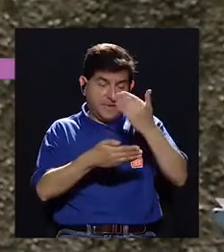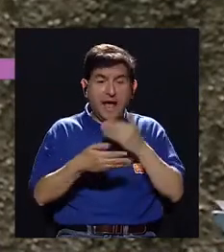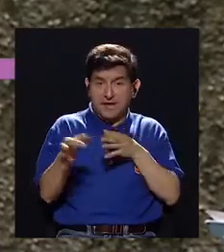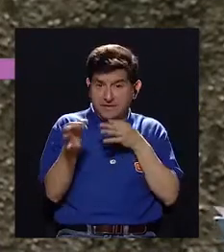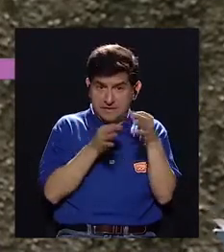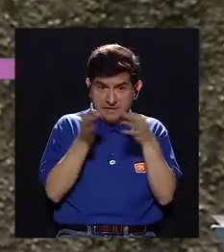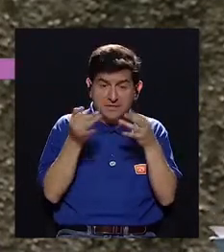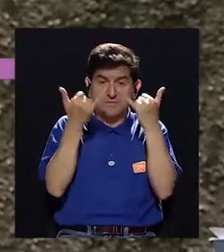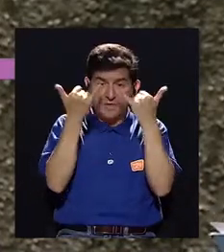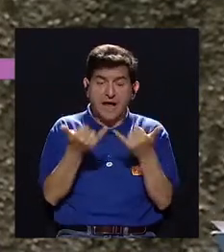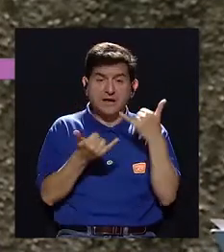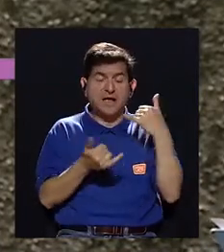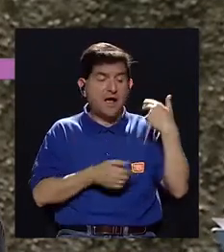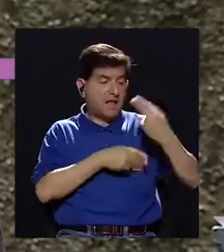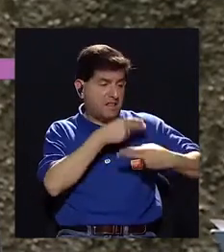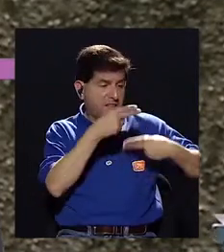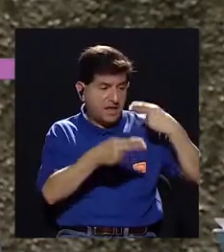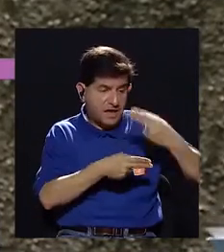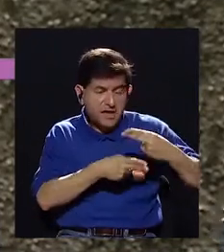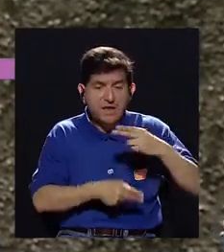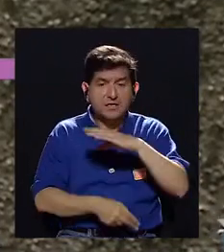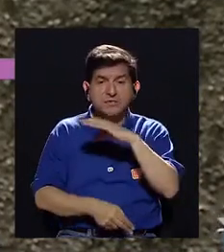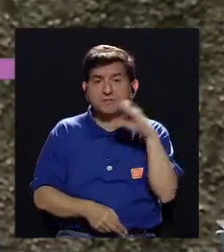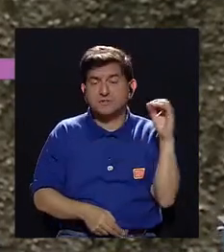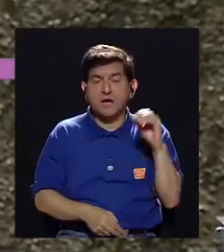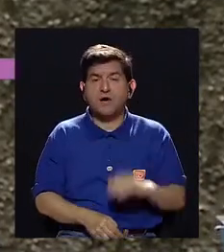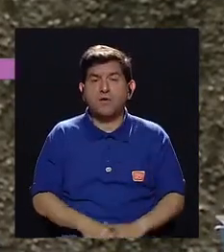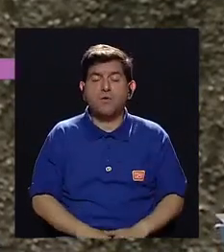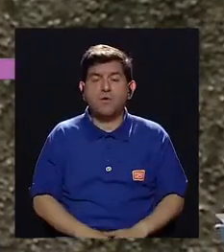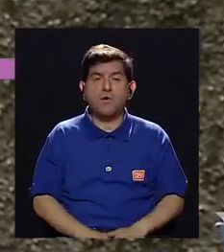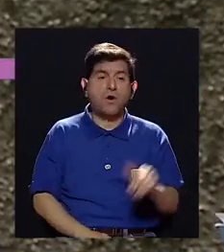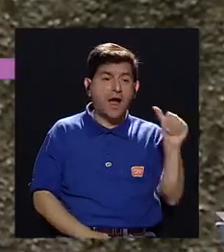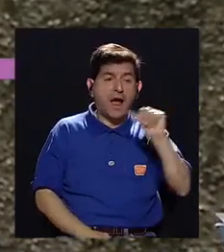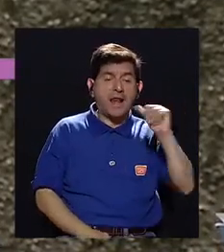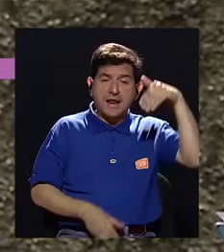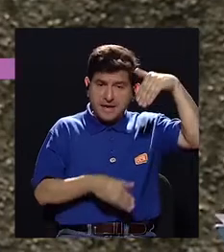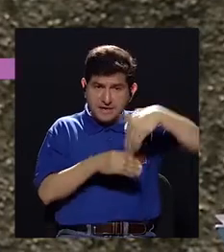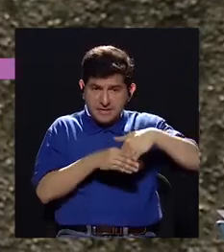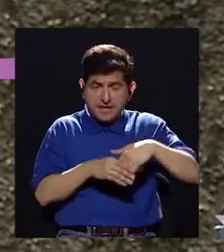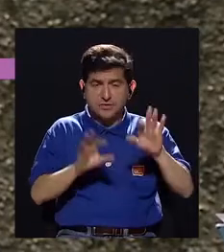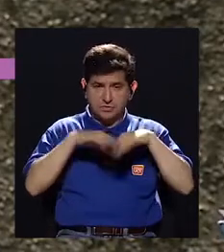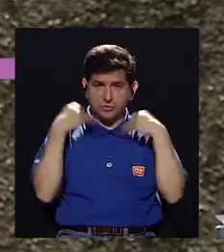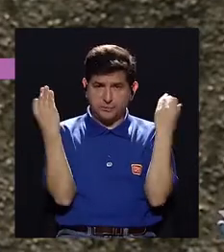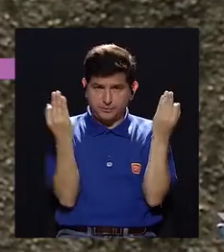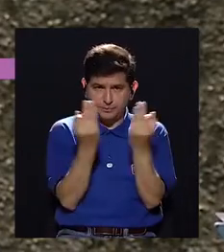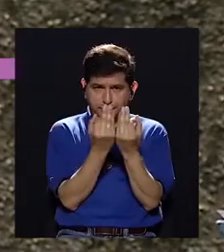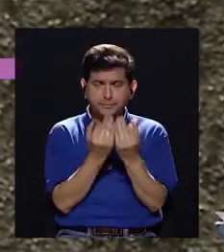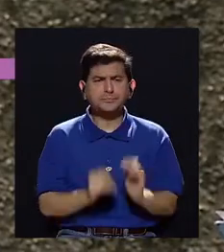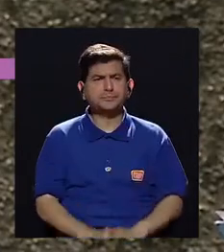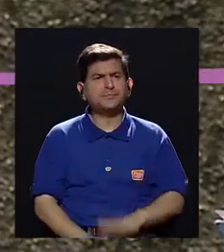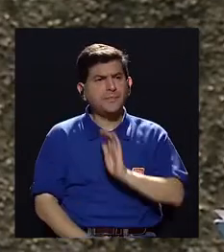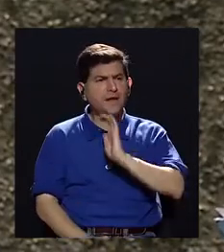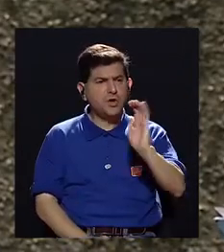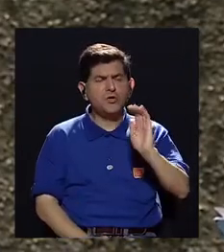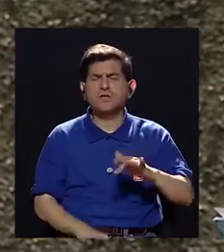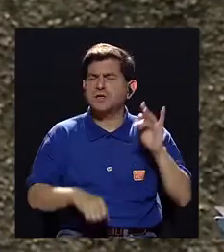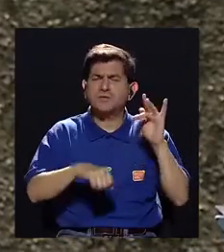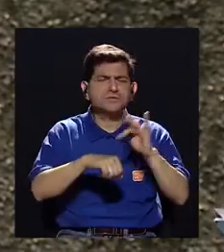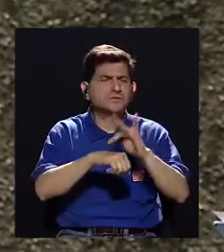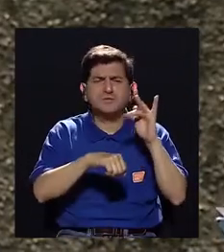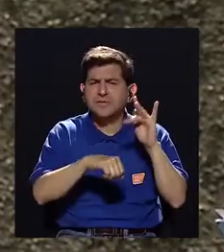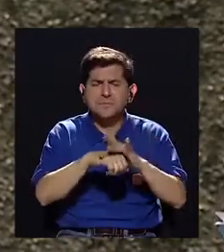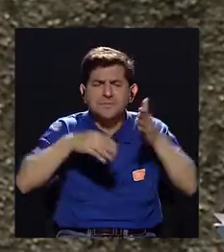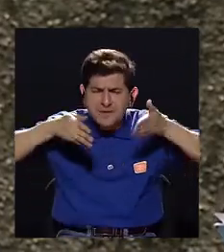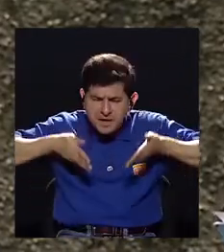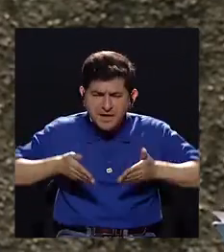mencionamos de pues, la herencia o la presencia de alergias en la familia, los niños prematuros